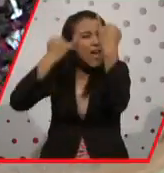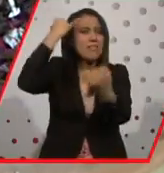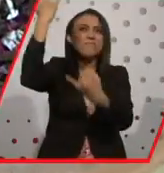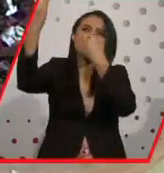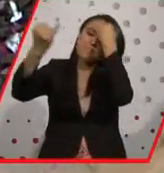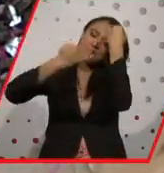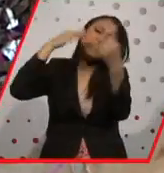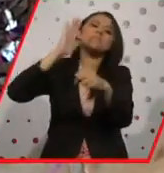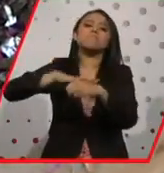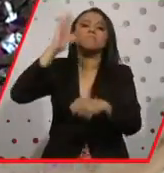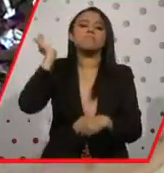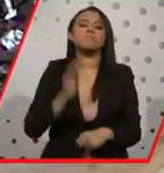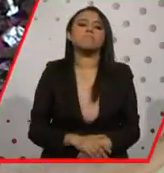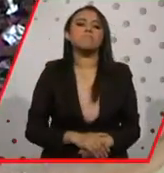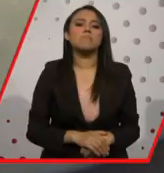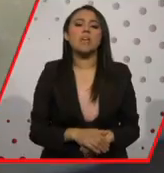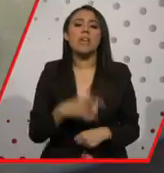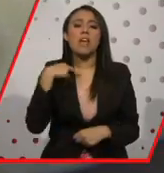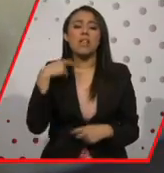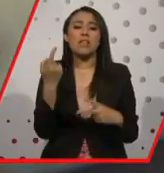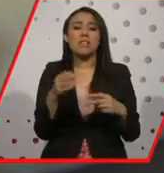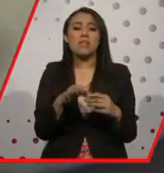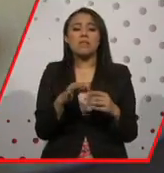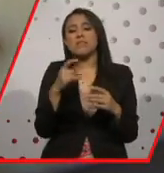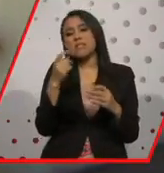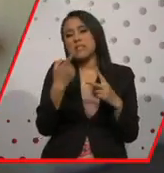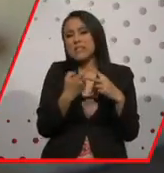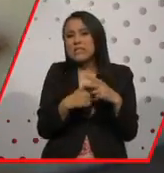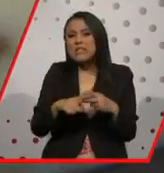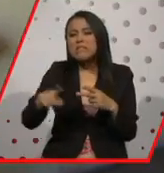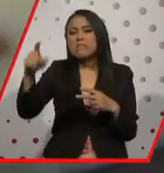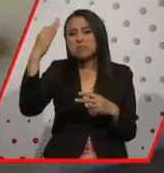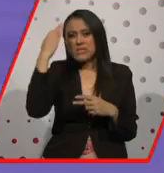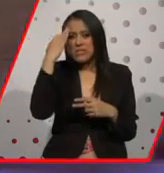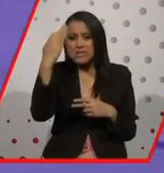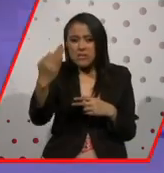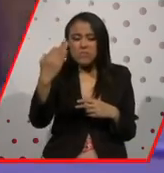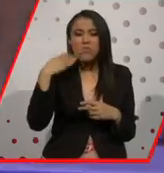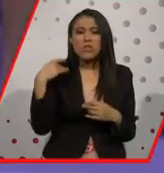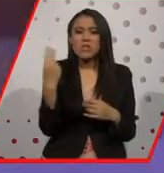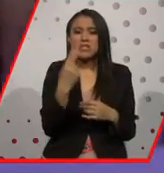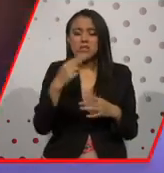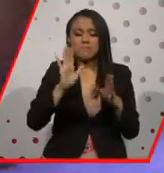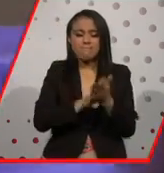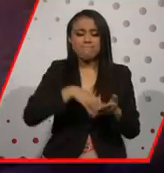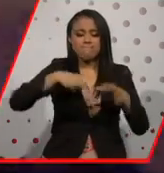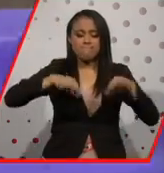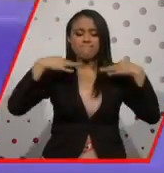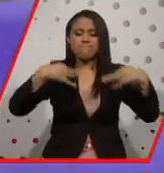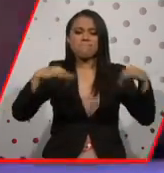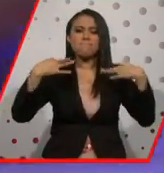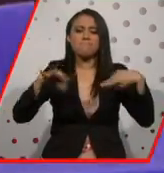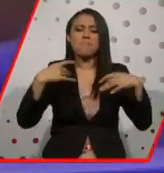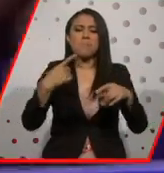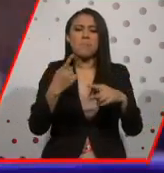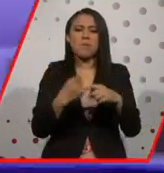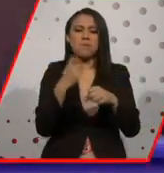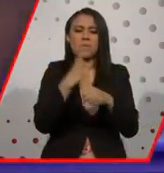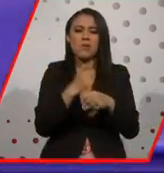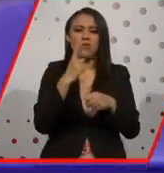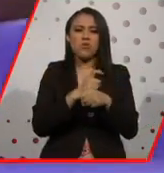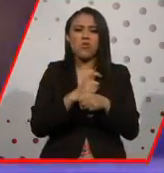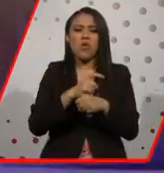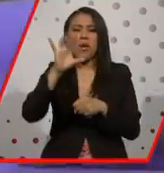El proceso de elaboración requiere de distintas fases, donde el papel y el engrudo son los protagonistas. Enconamos igual